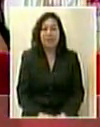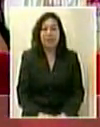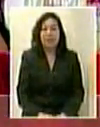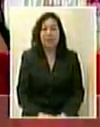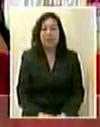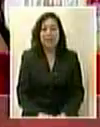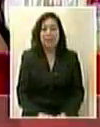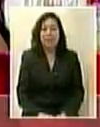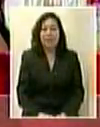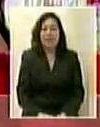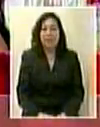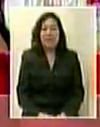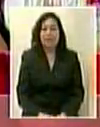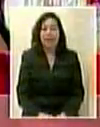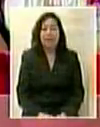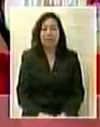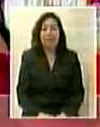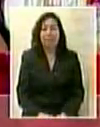Ok.